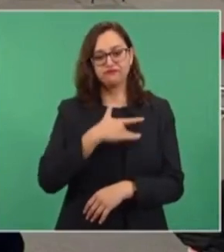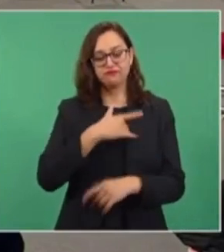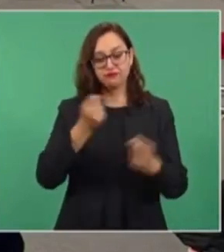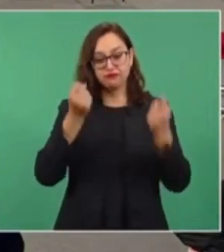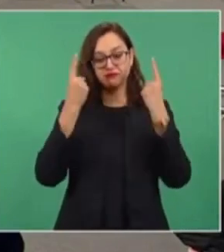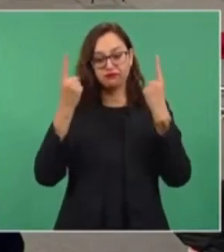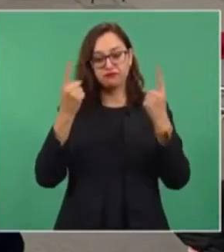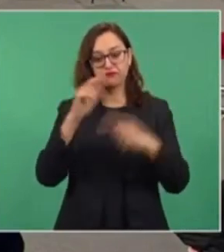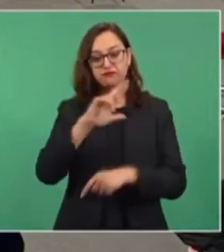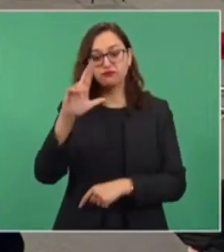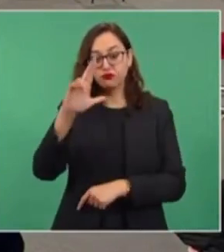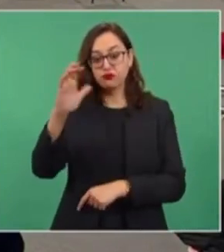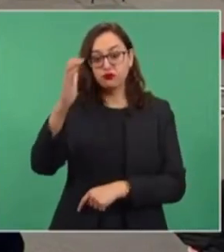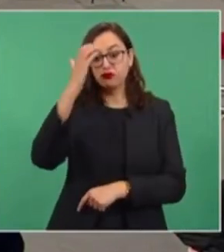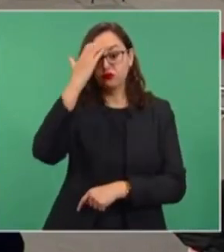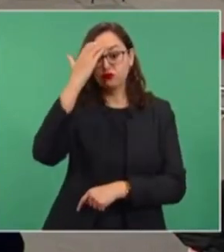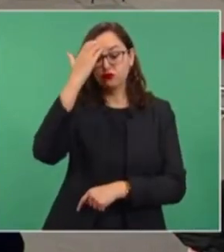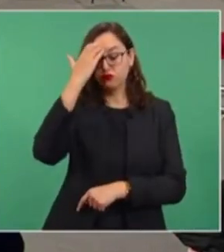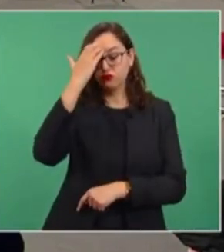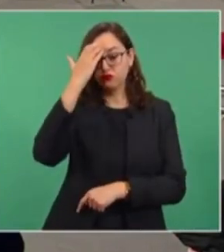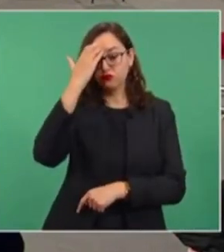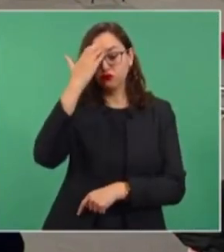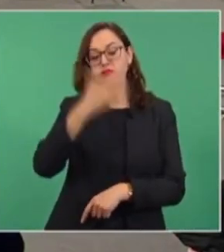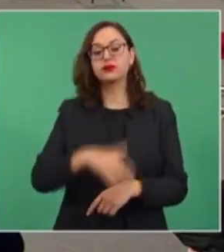que algunos de sus